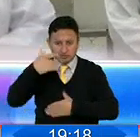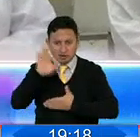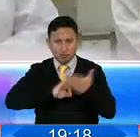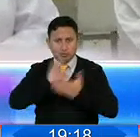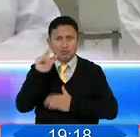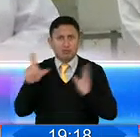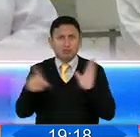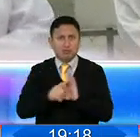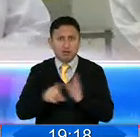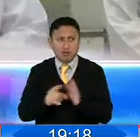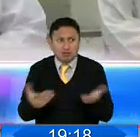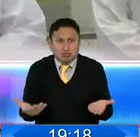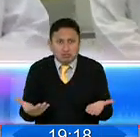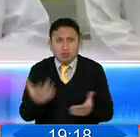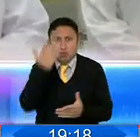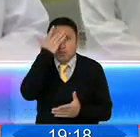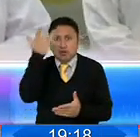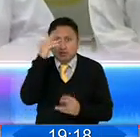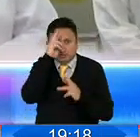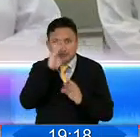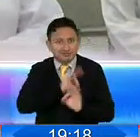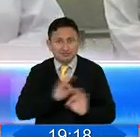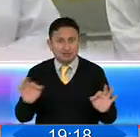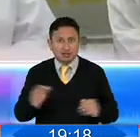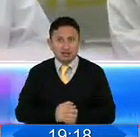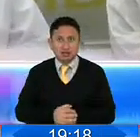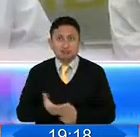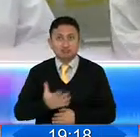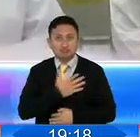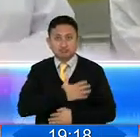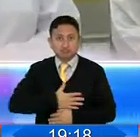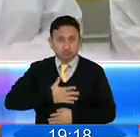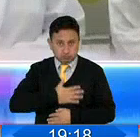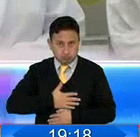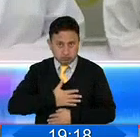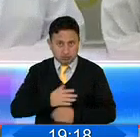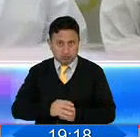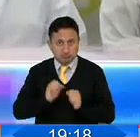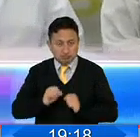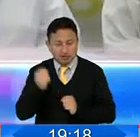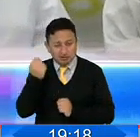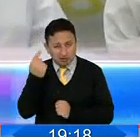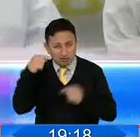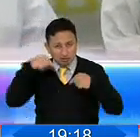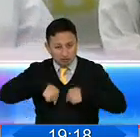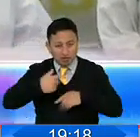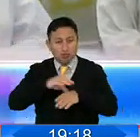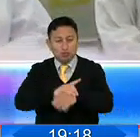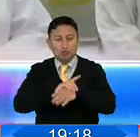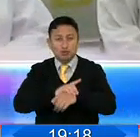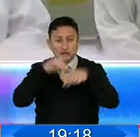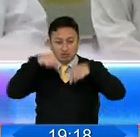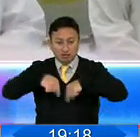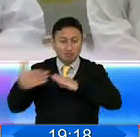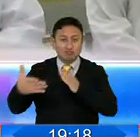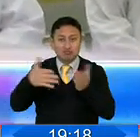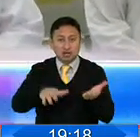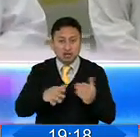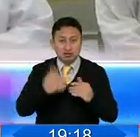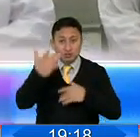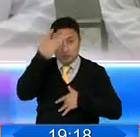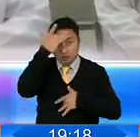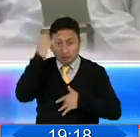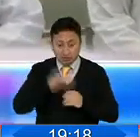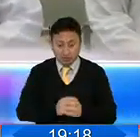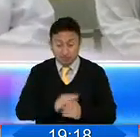la ley. No sabemos por qué no se cumple. Por favor, tenga consideración de los médicos que están caídos. No esperemos